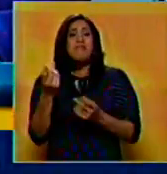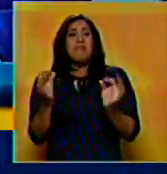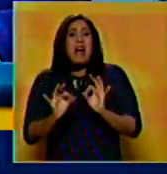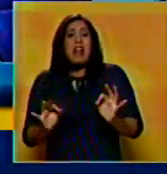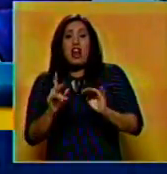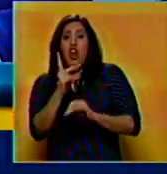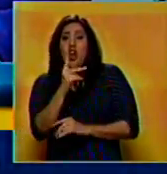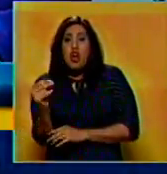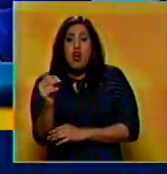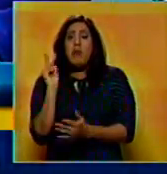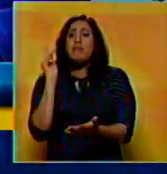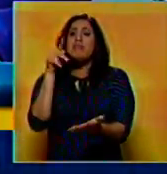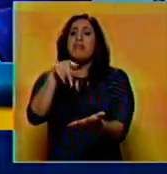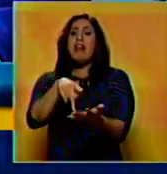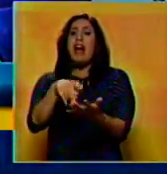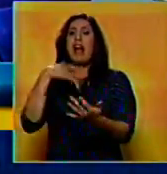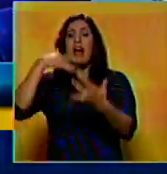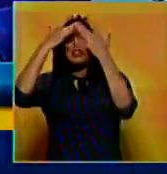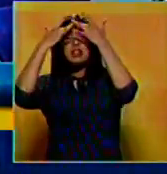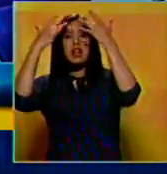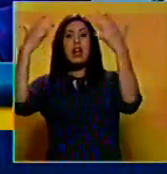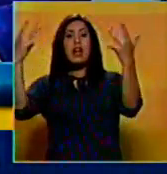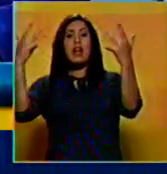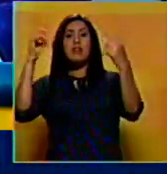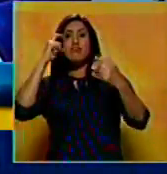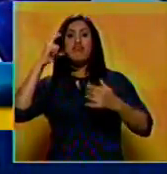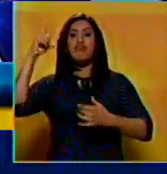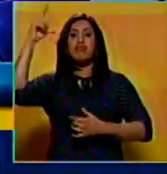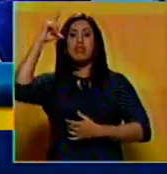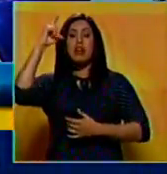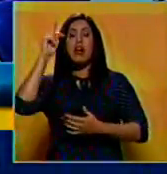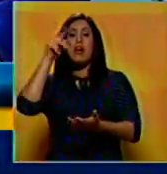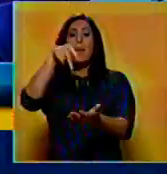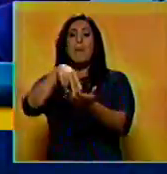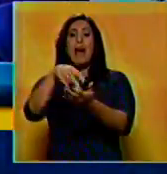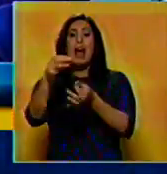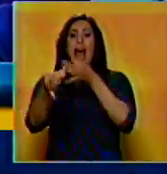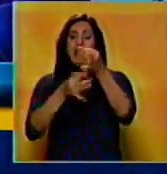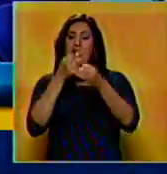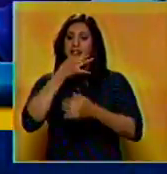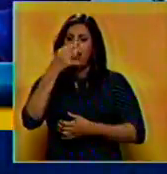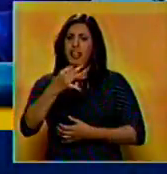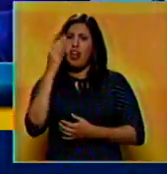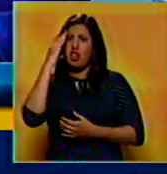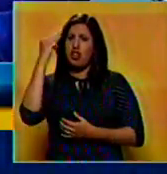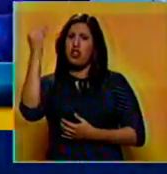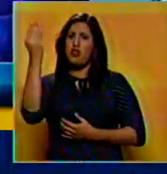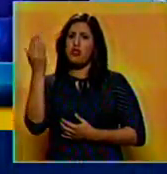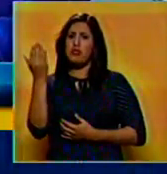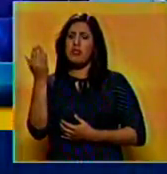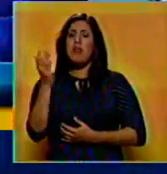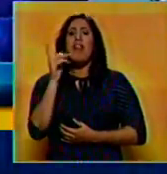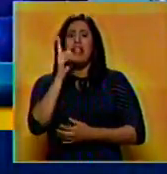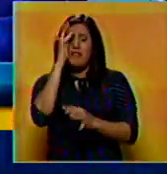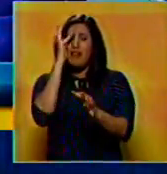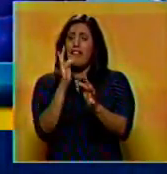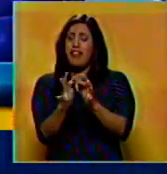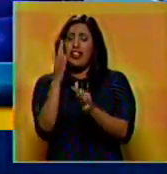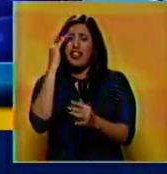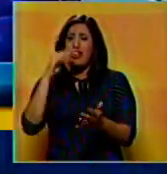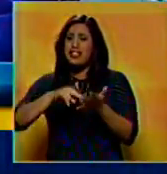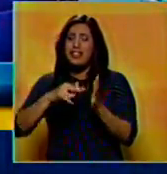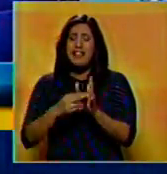simplemente asentir con la inteligencia, con la cabeza, a las verdades reveladas por Dios. Creer en Dios es mucho